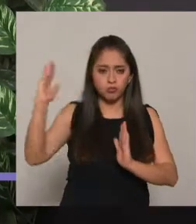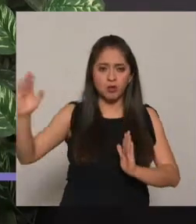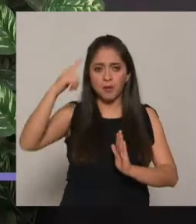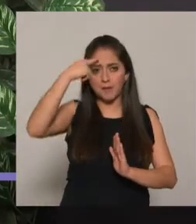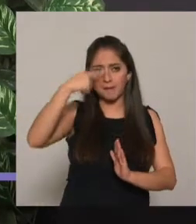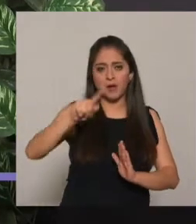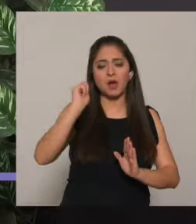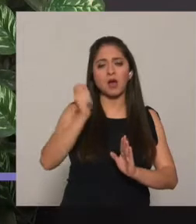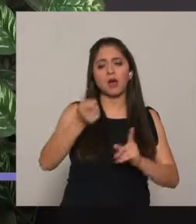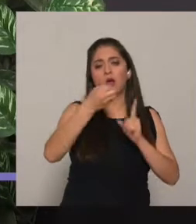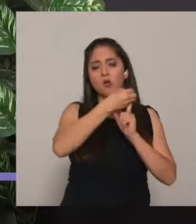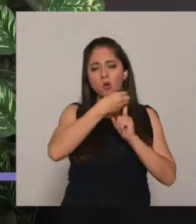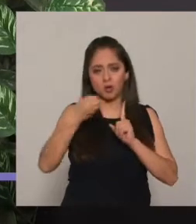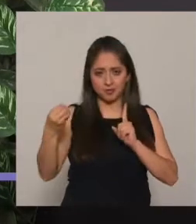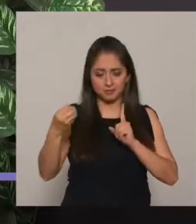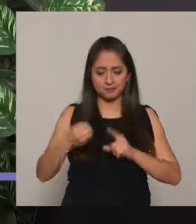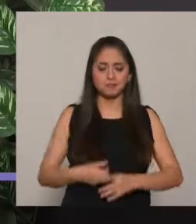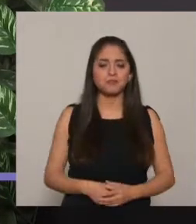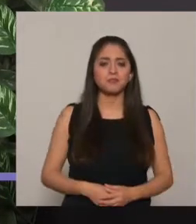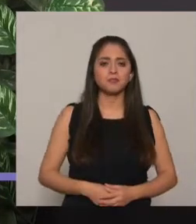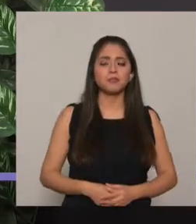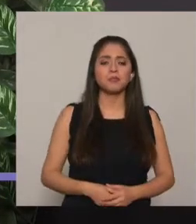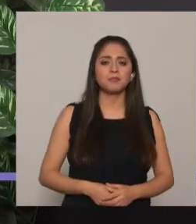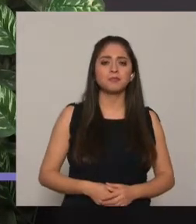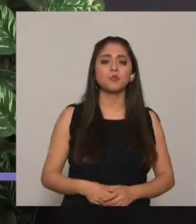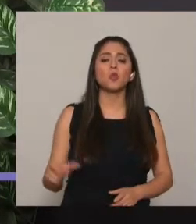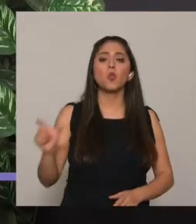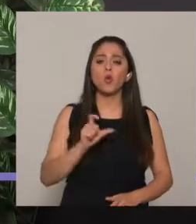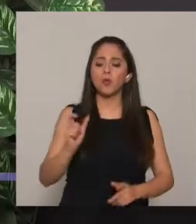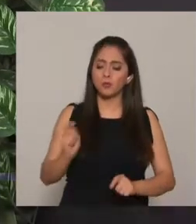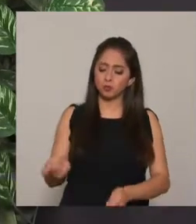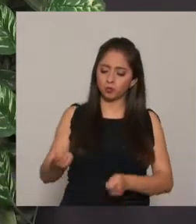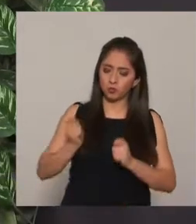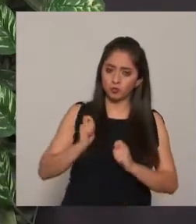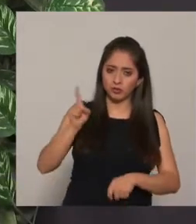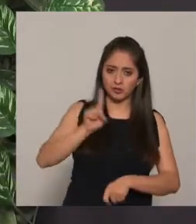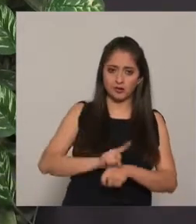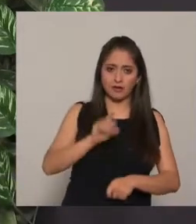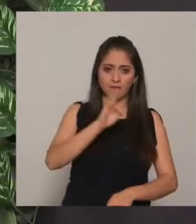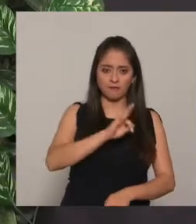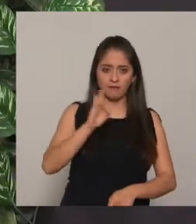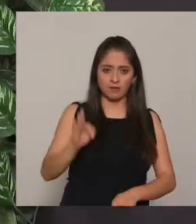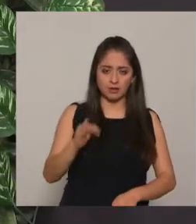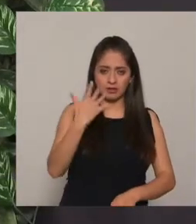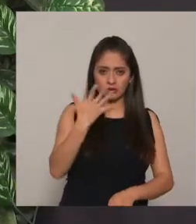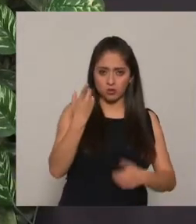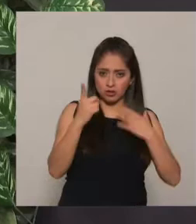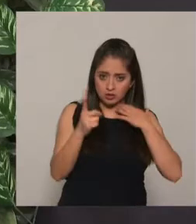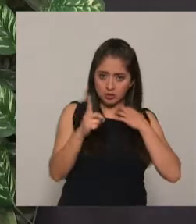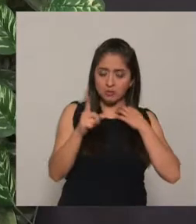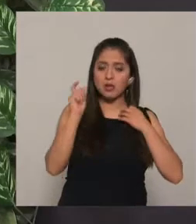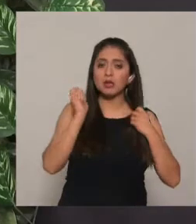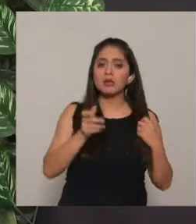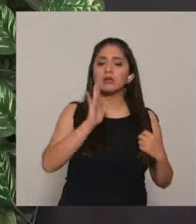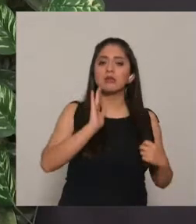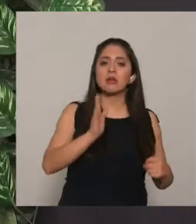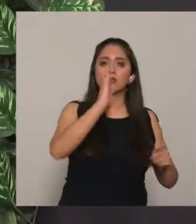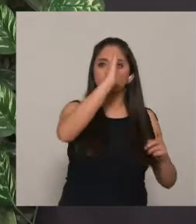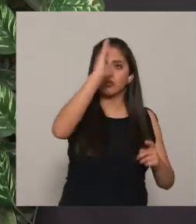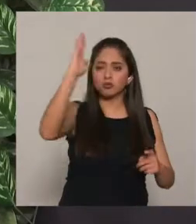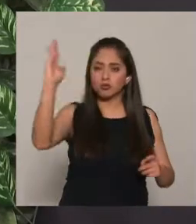libros. El momento en que lo recibimos nosotros, el 5 de diciembre, pues teníamos habilitados un 15% de todo el